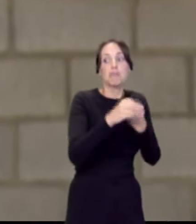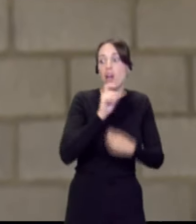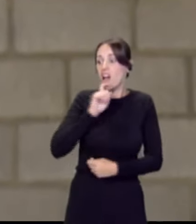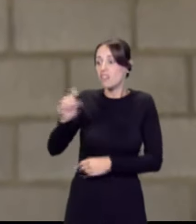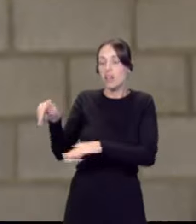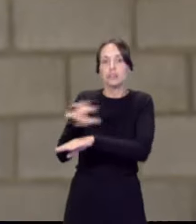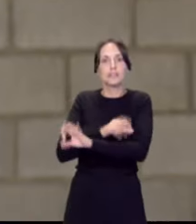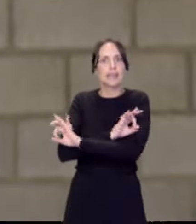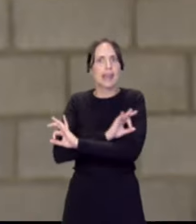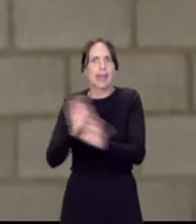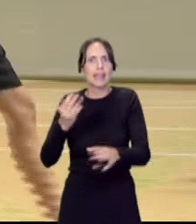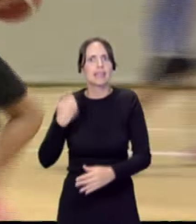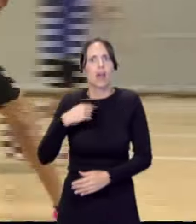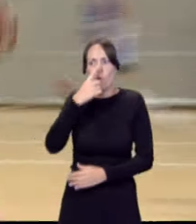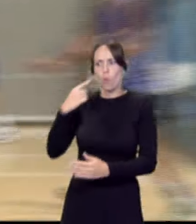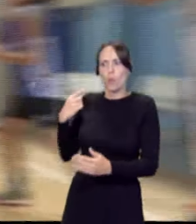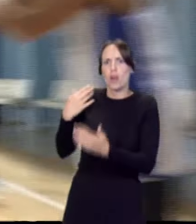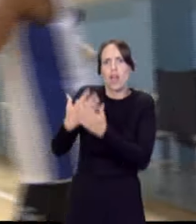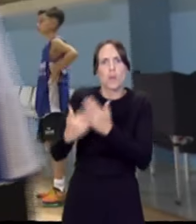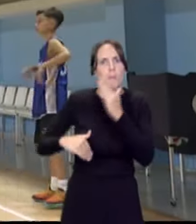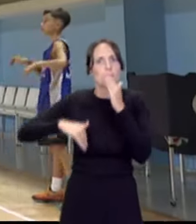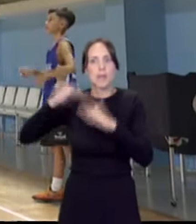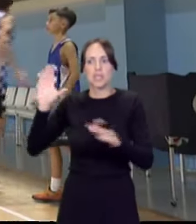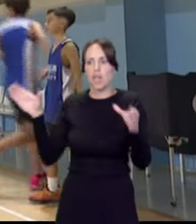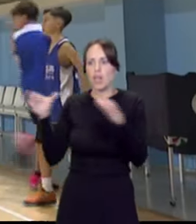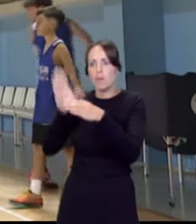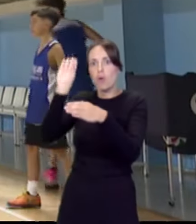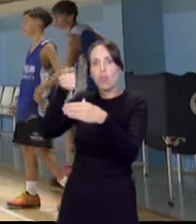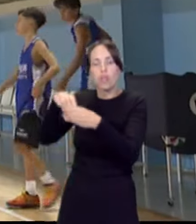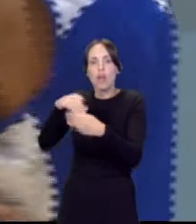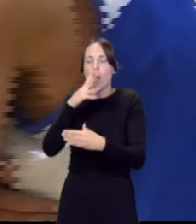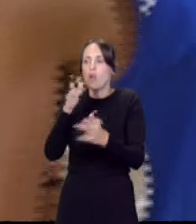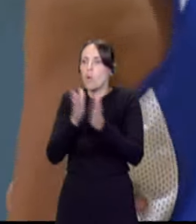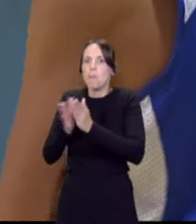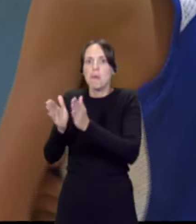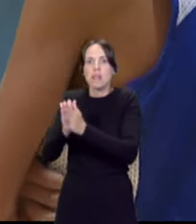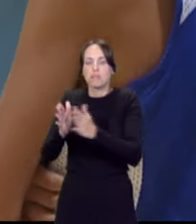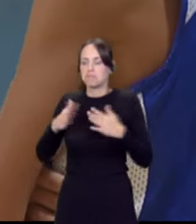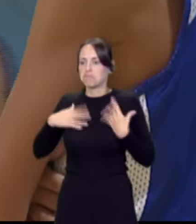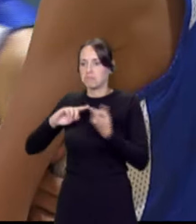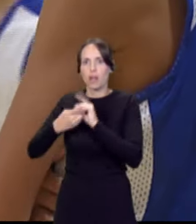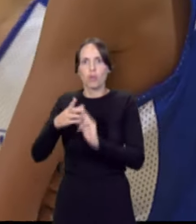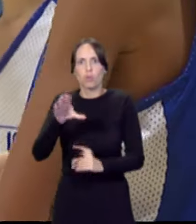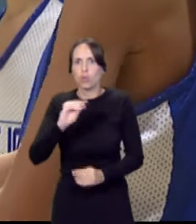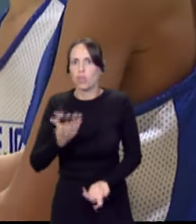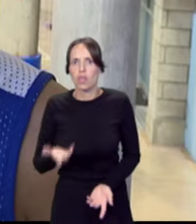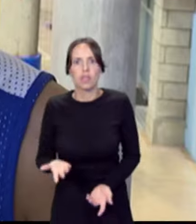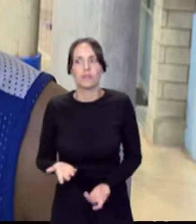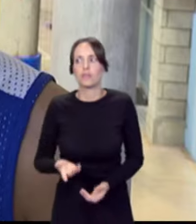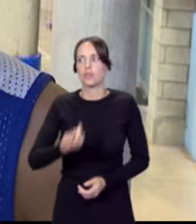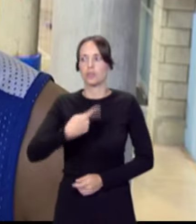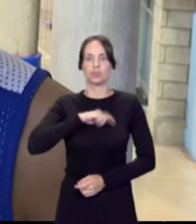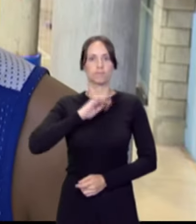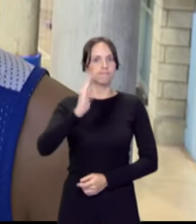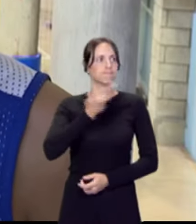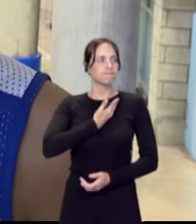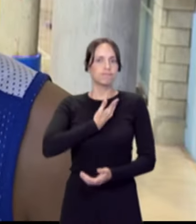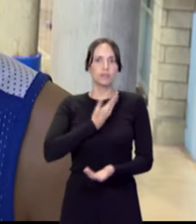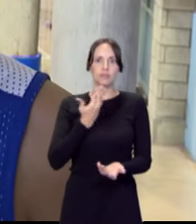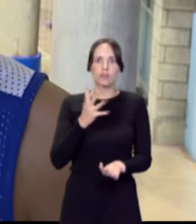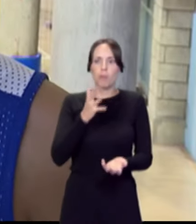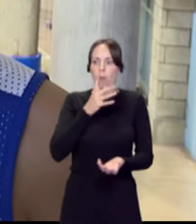formado parte del equipo durante más de un año. Sus compañeros no entienden este cambio repentino. A nosotros nos afectó mucho porque ellos son